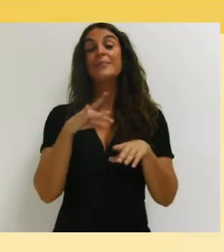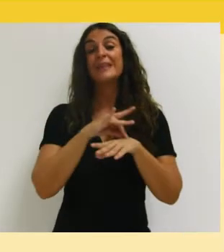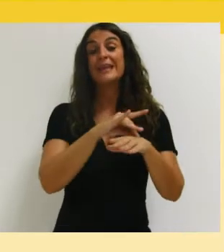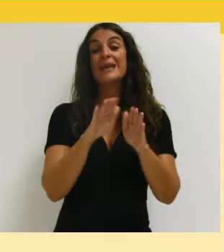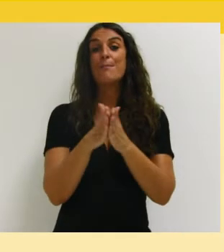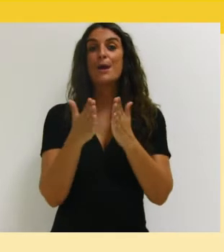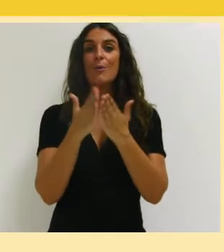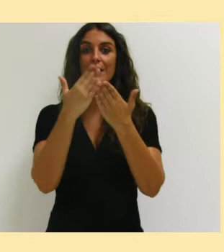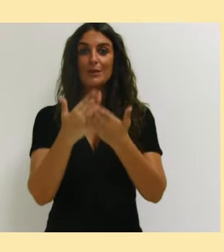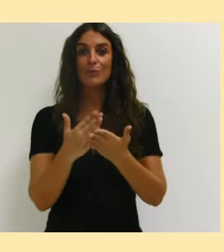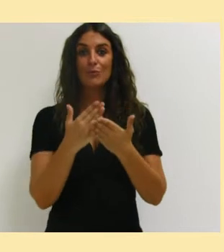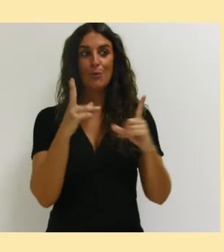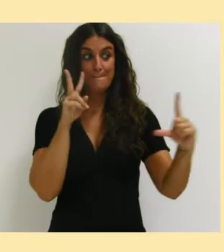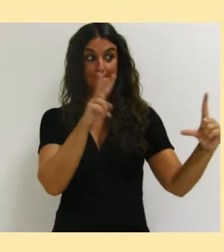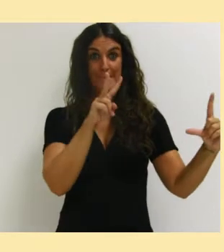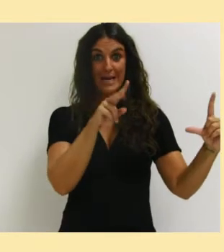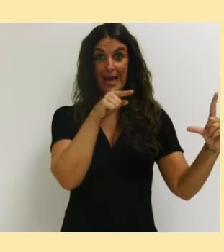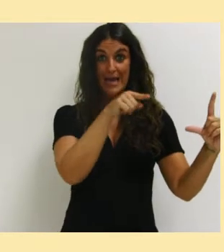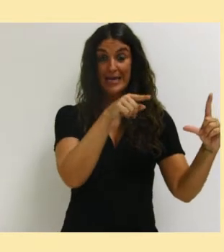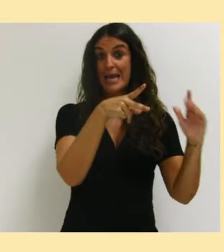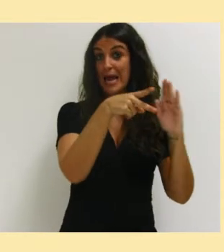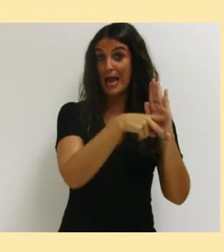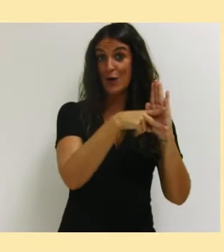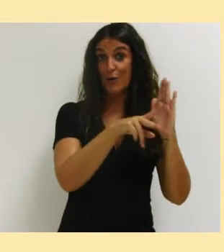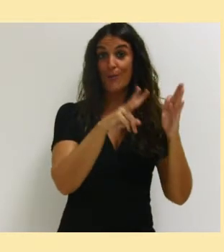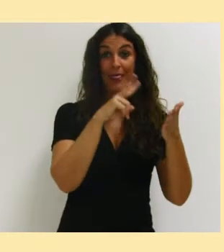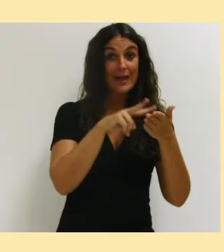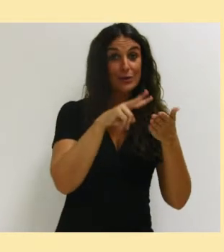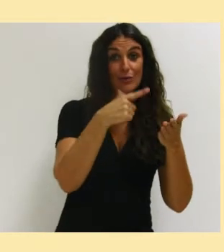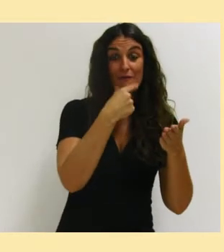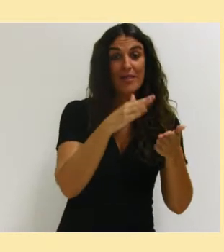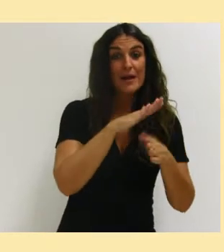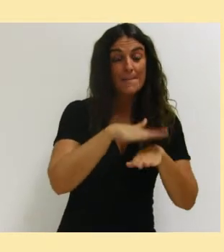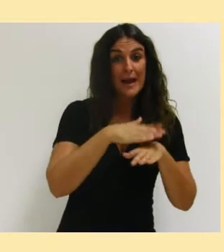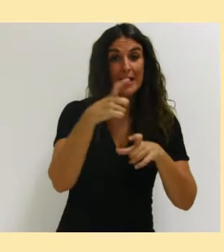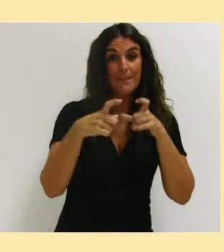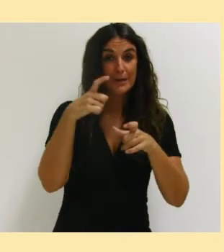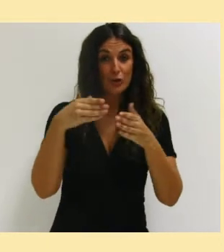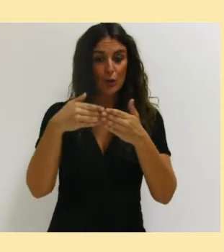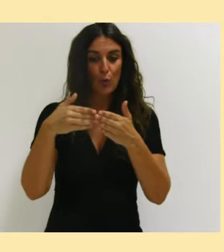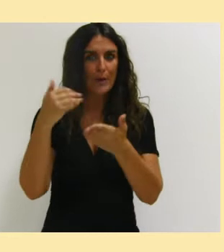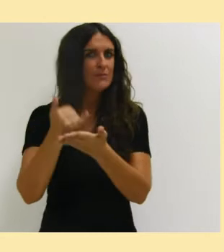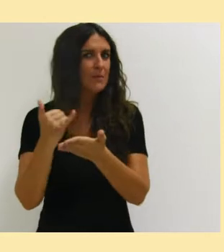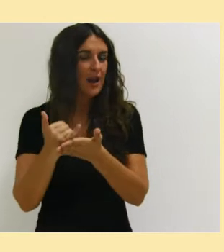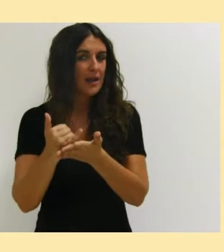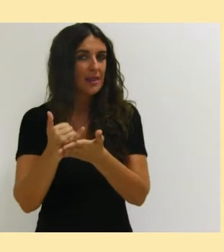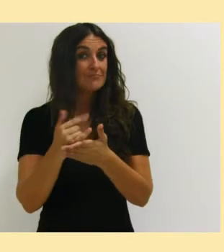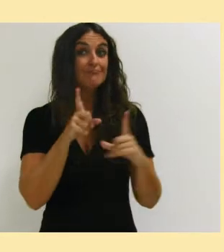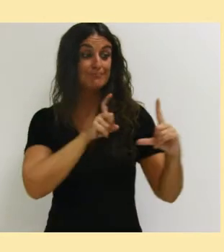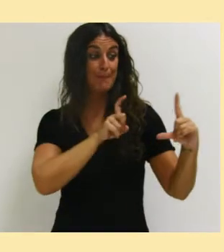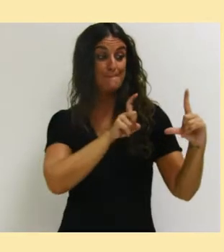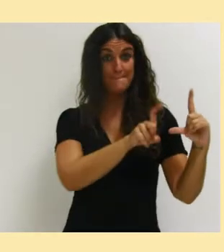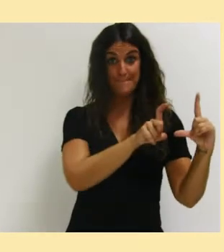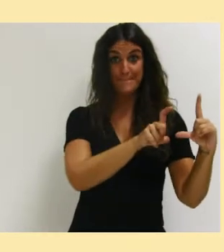estudios. Mira, aquí tienes la norma de lectura fácil para validadores de documentos.